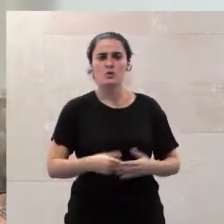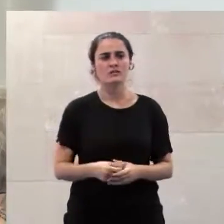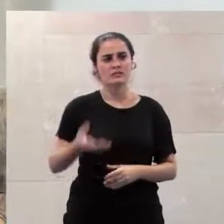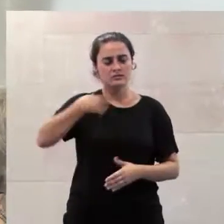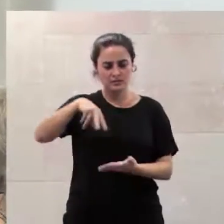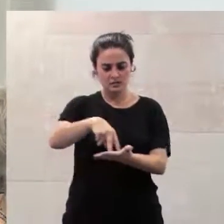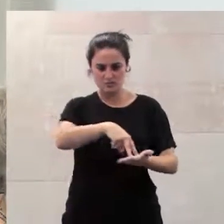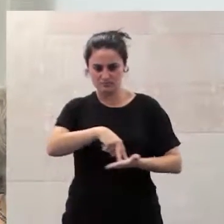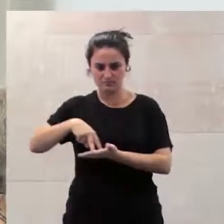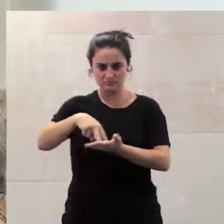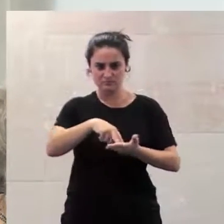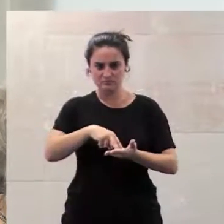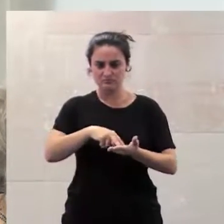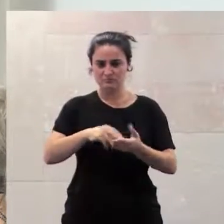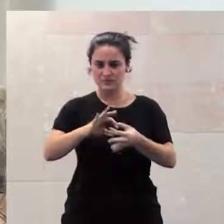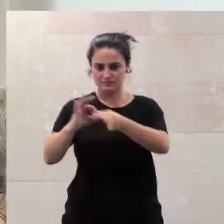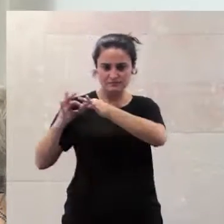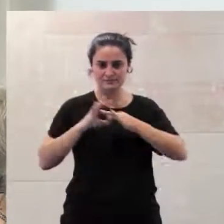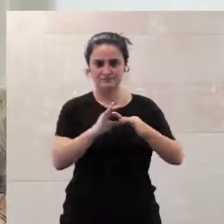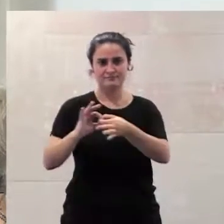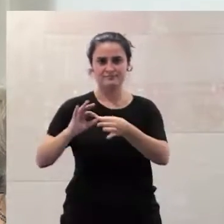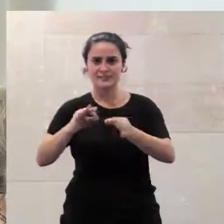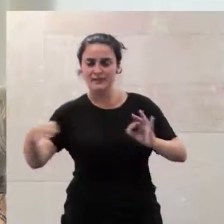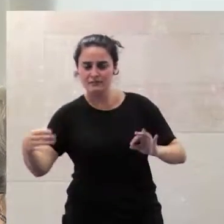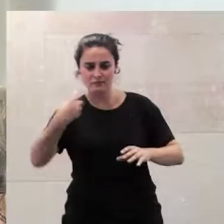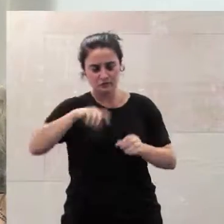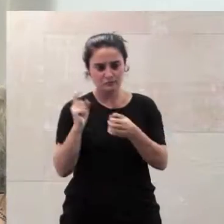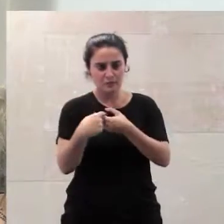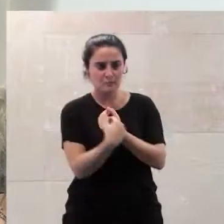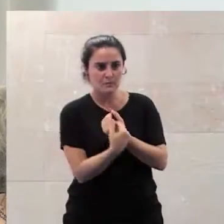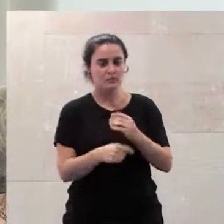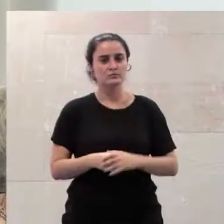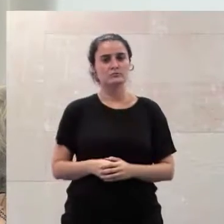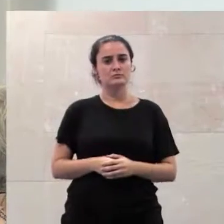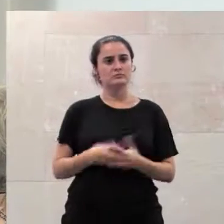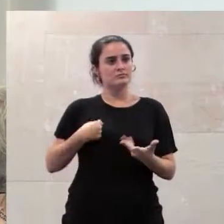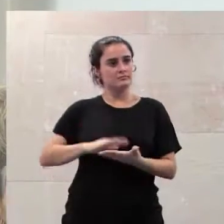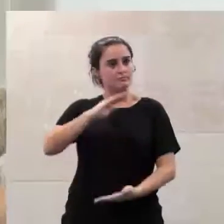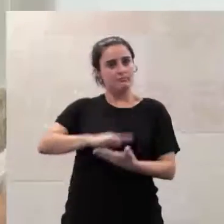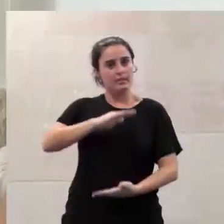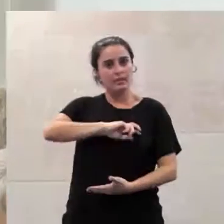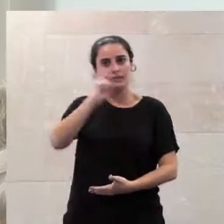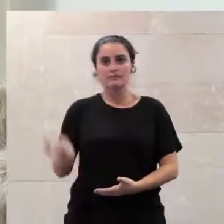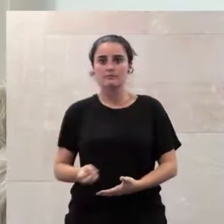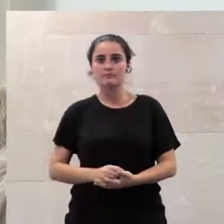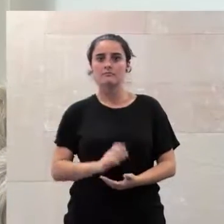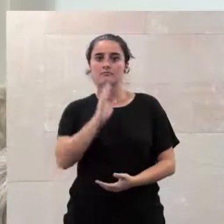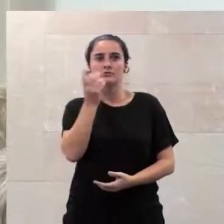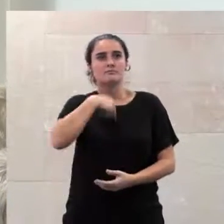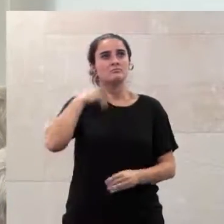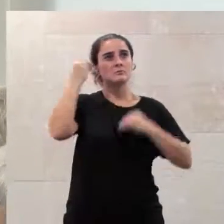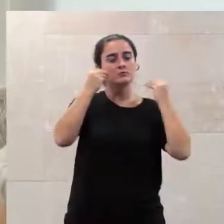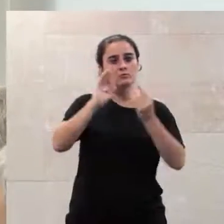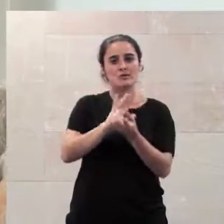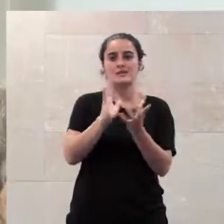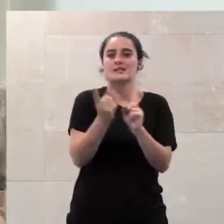que ocupamos en todos los círculos que tenemos, en los que formamos parte, de las potencialidades, porque creemos que todo cambio tiene